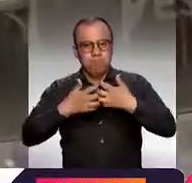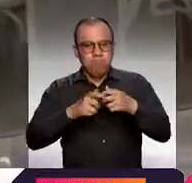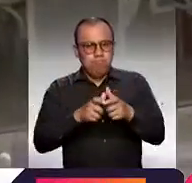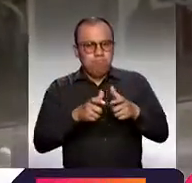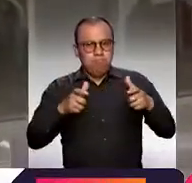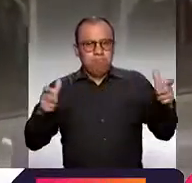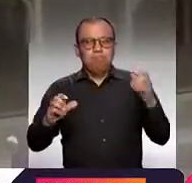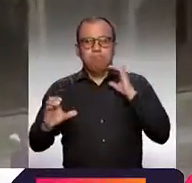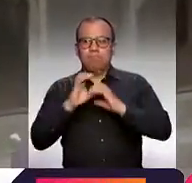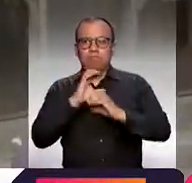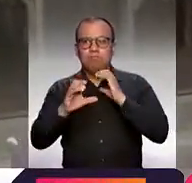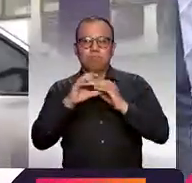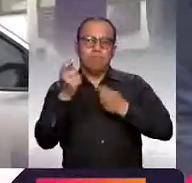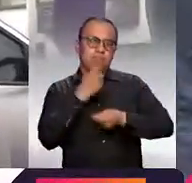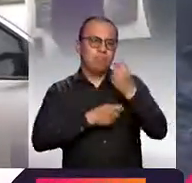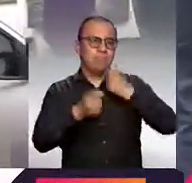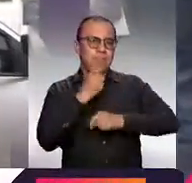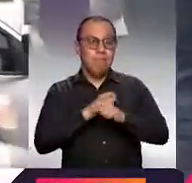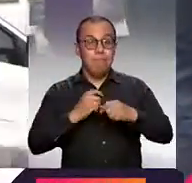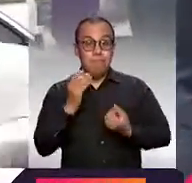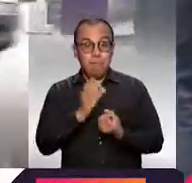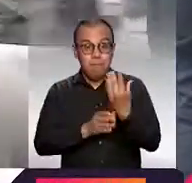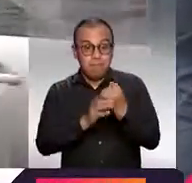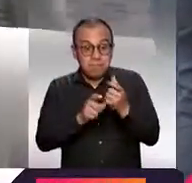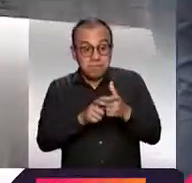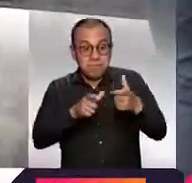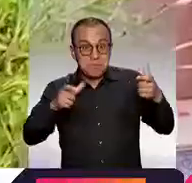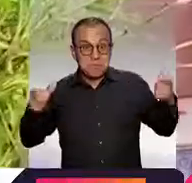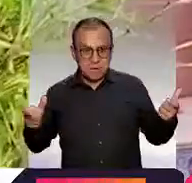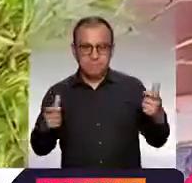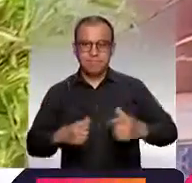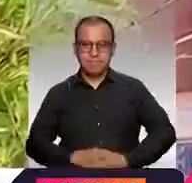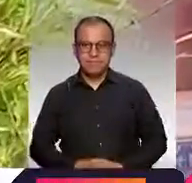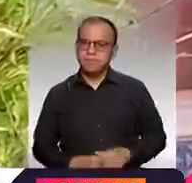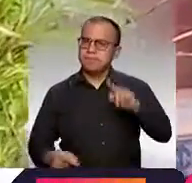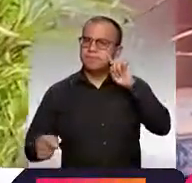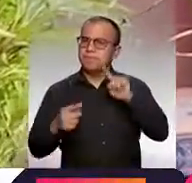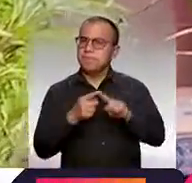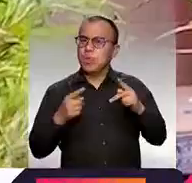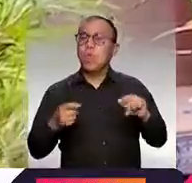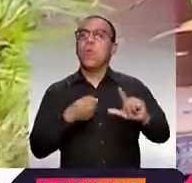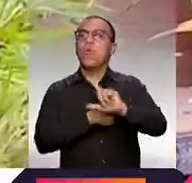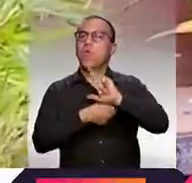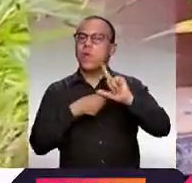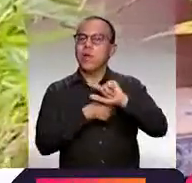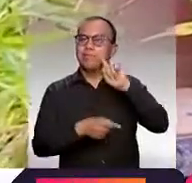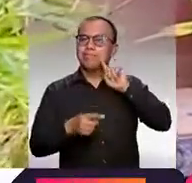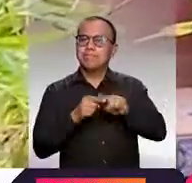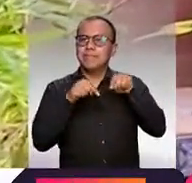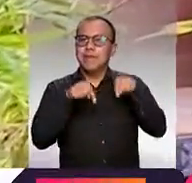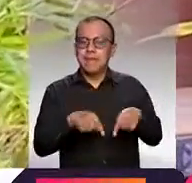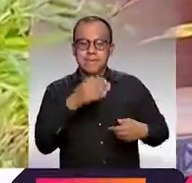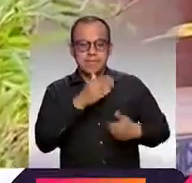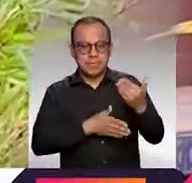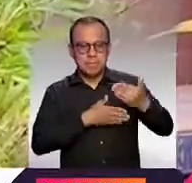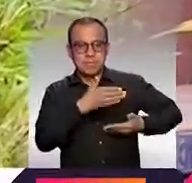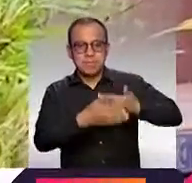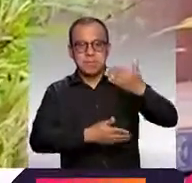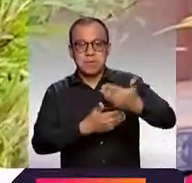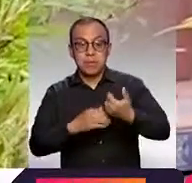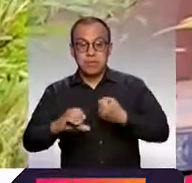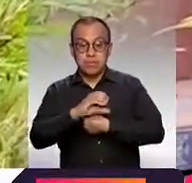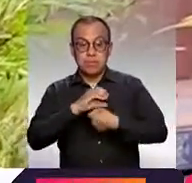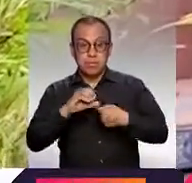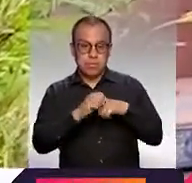sus canales de comercialización, generar empleo y expandir sus mercados. Que le apuesten al comercio local y que desde ahí despeguemos la ciudad,